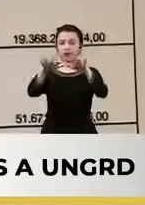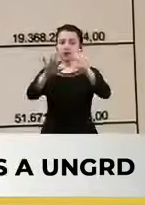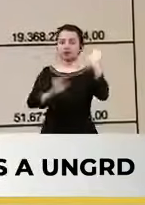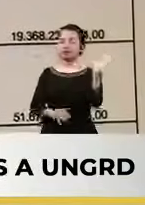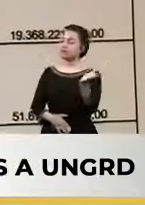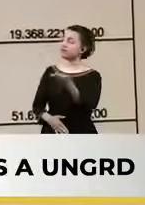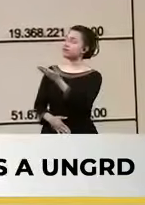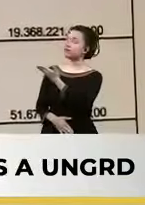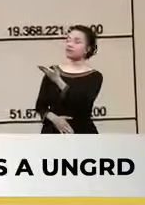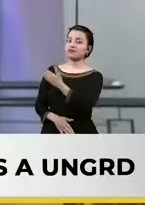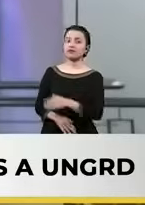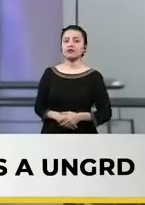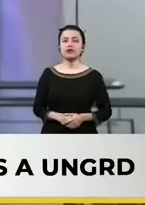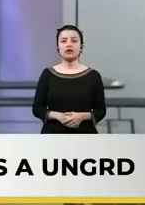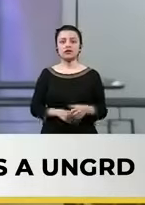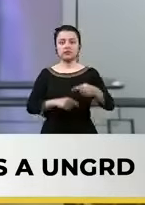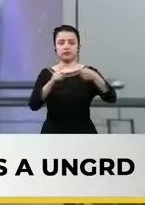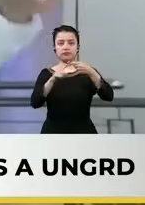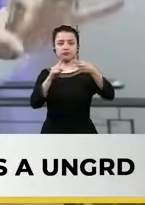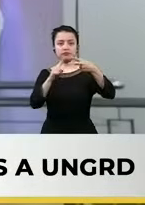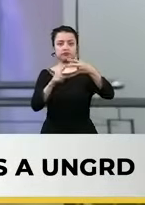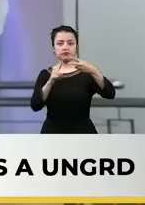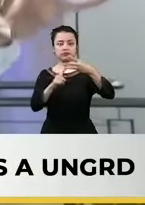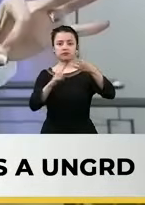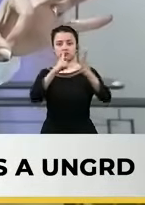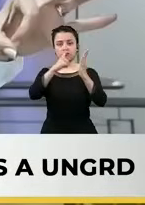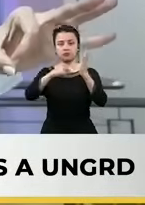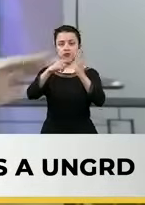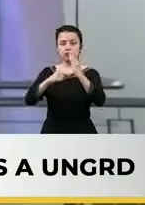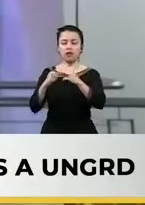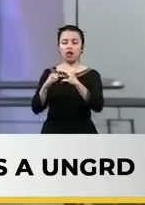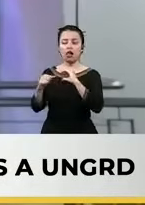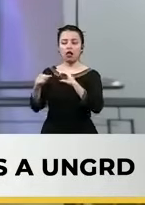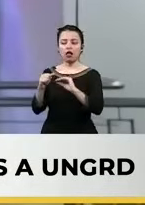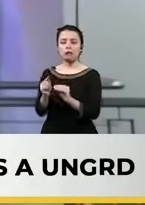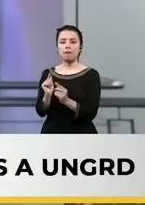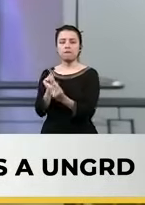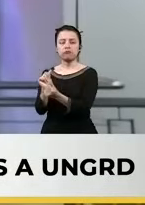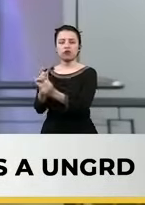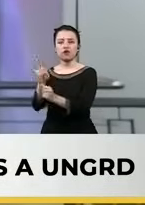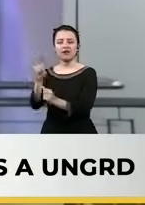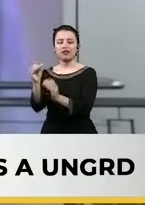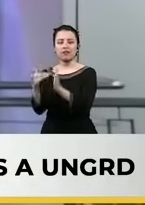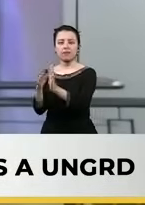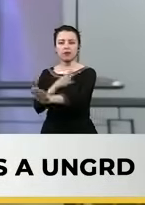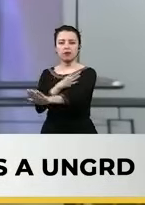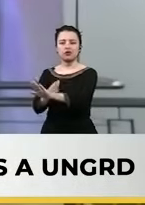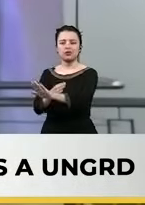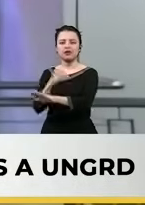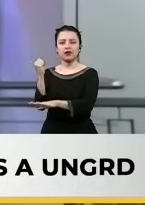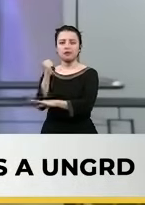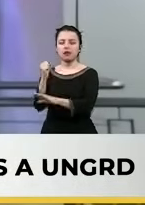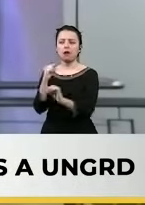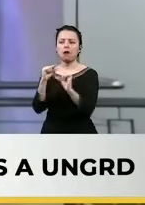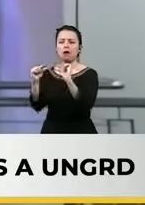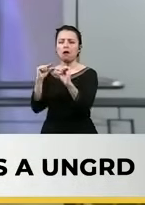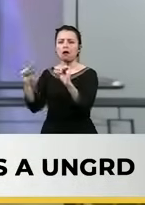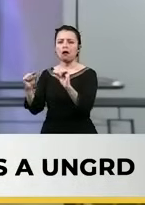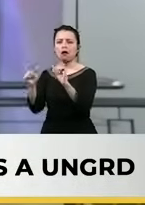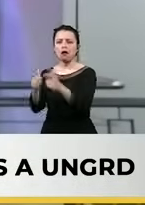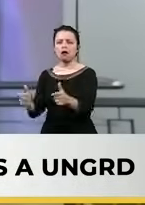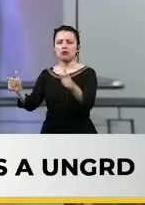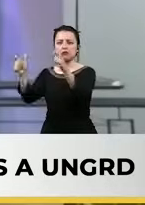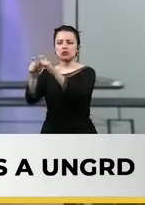solo fueron estos tres contratos para comprar a los congresistas por 90 mil millones de pesos, sino en total fueron